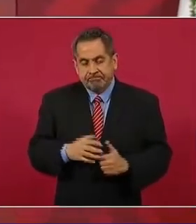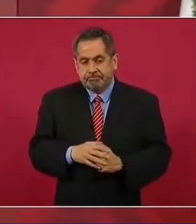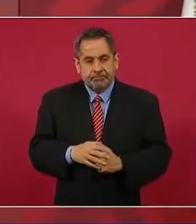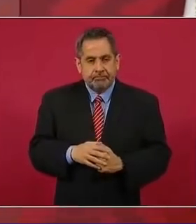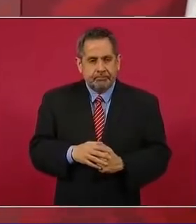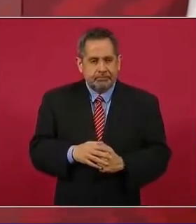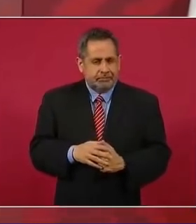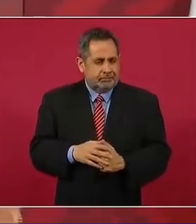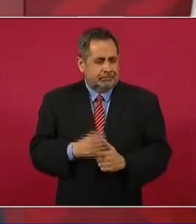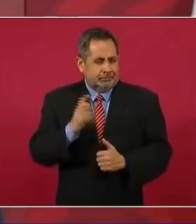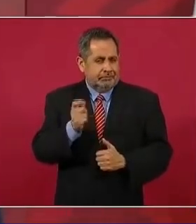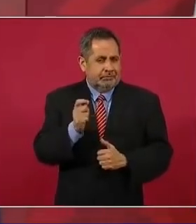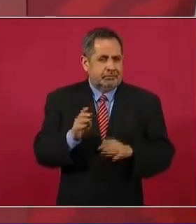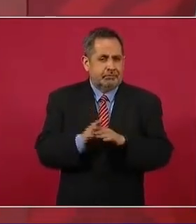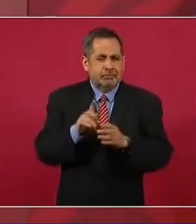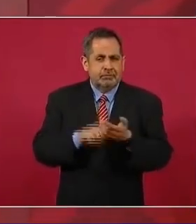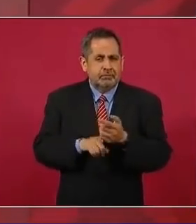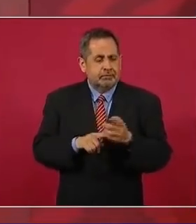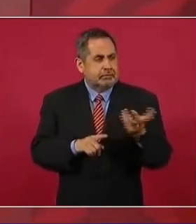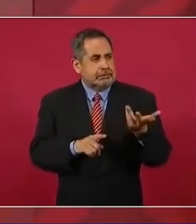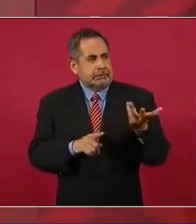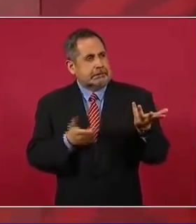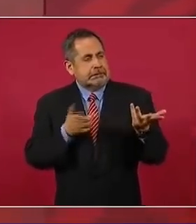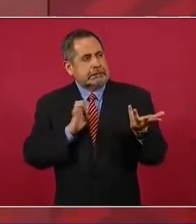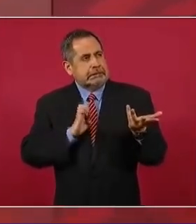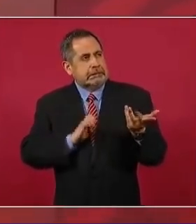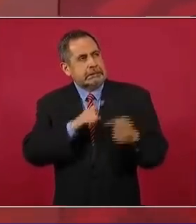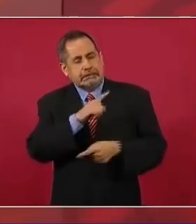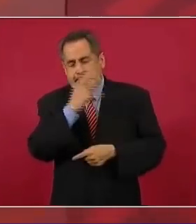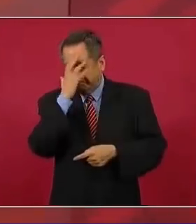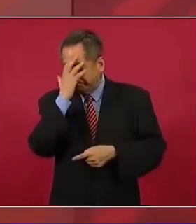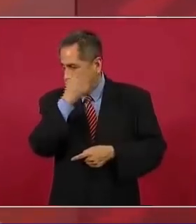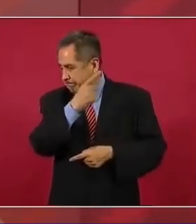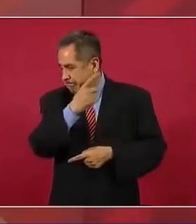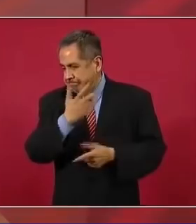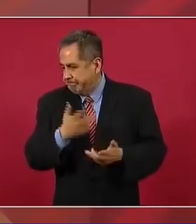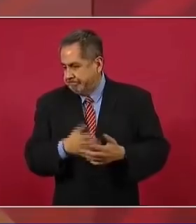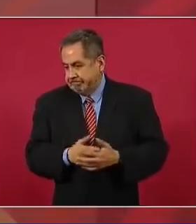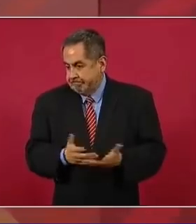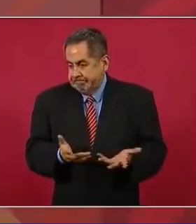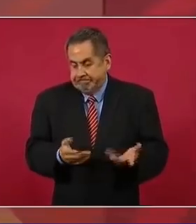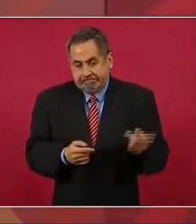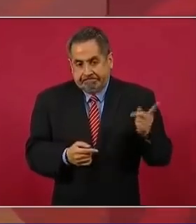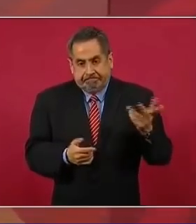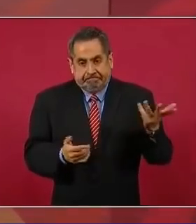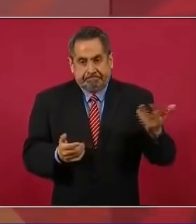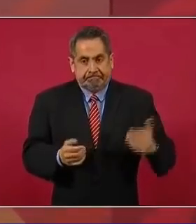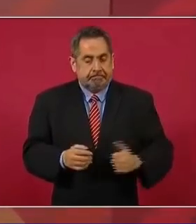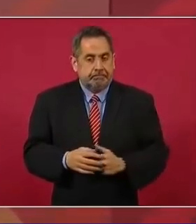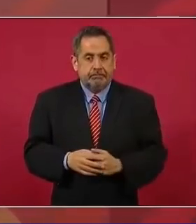Son de estos asuntos que dan pena ajena.